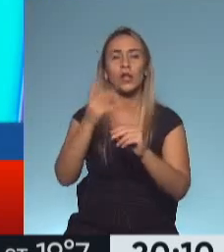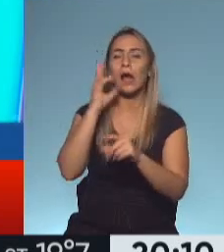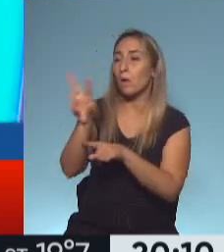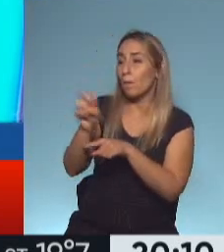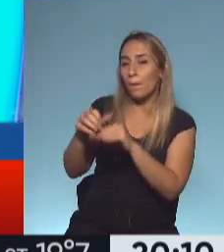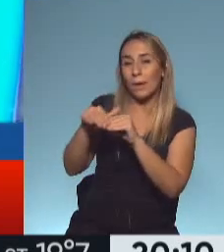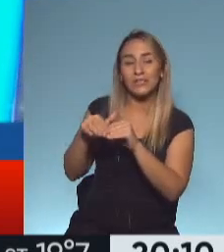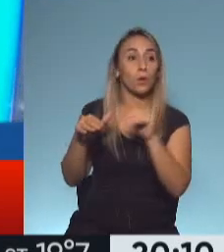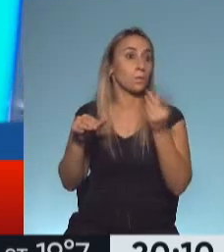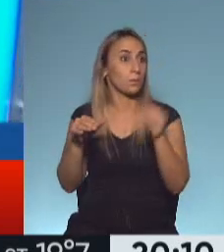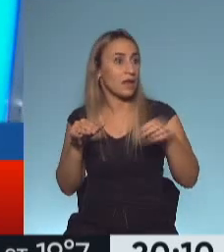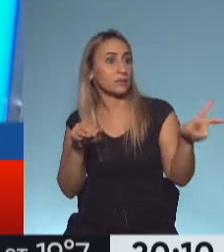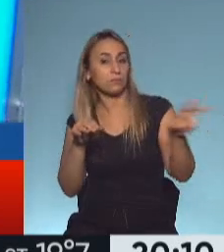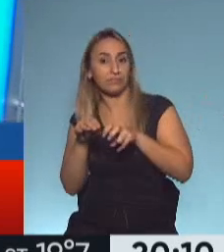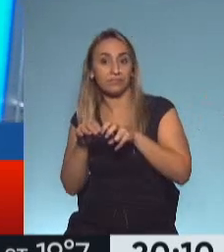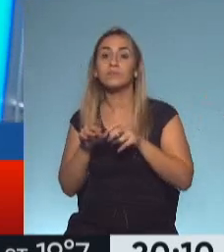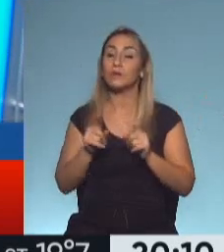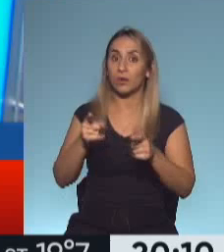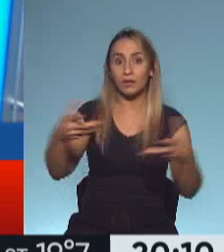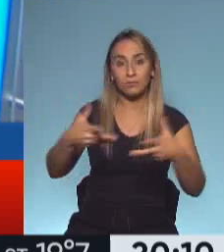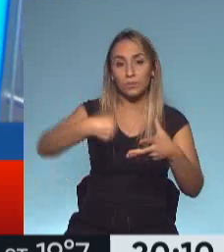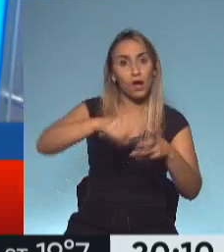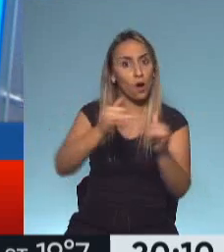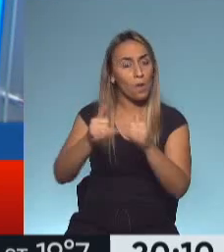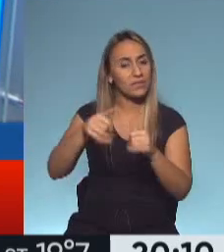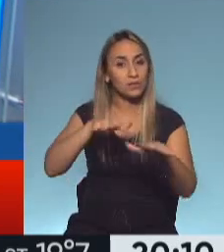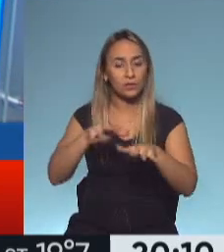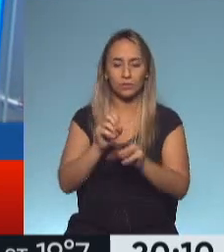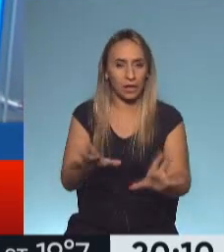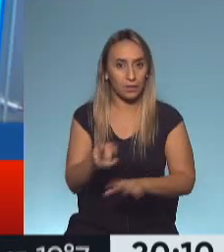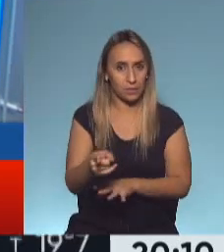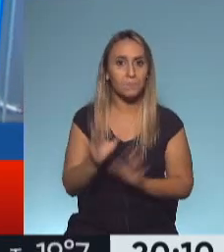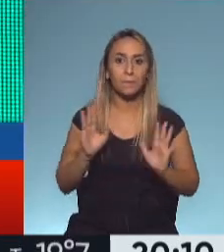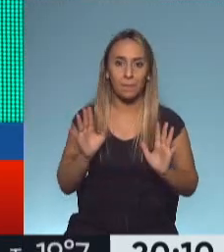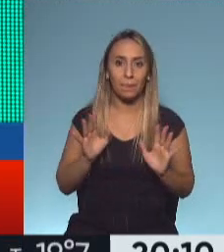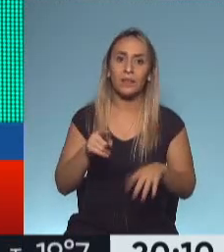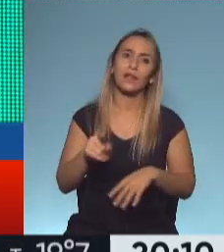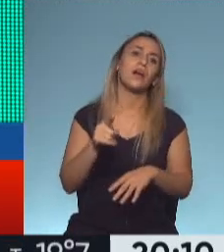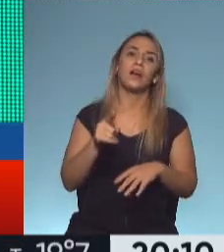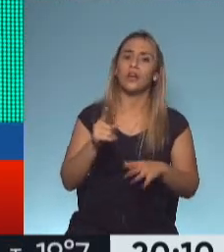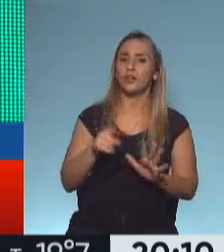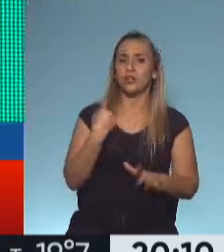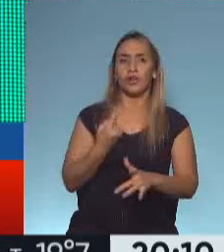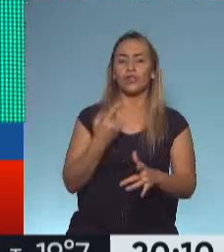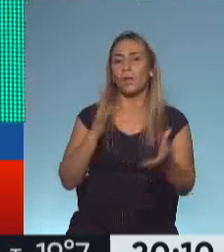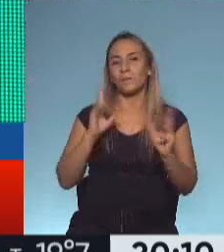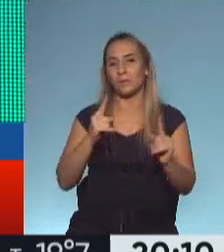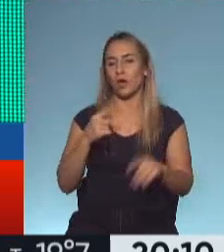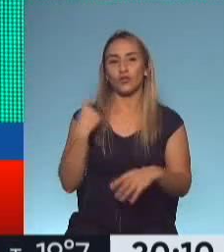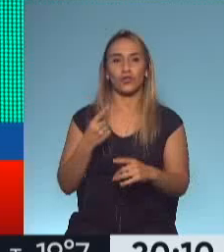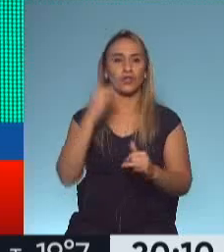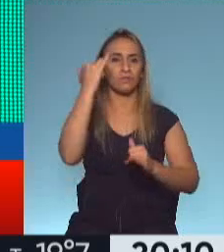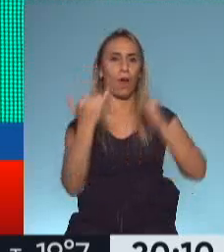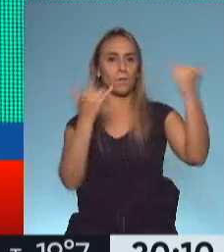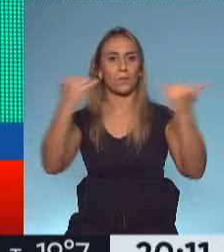a que consigan trabajo. Los jóvenes están en la situación más crítica en Argentina. Se fueron las cámaras de los barrios populares sin urbanizar. Nos fuimos nosotros, con los